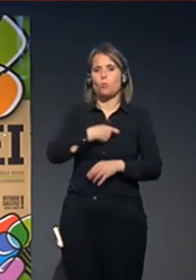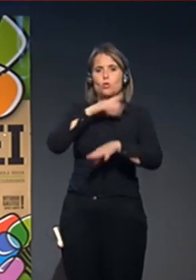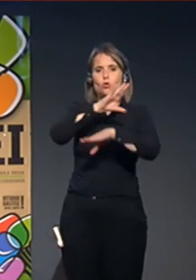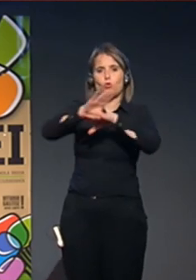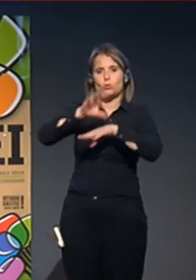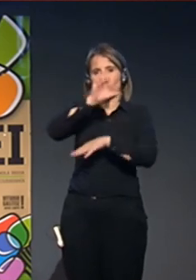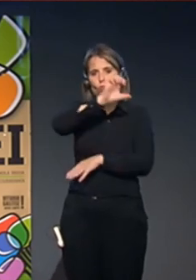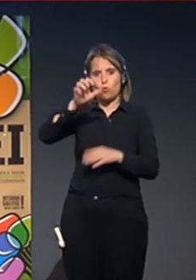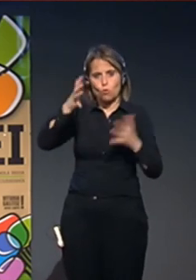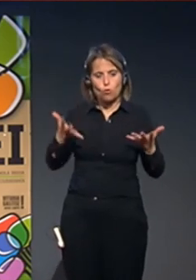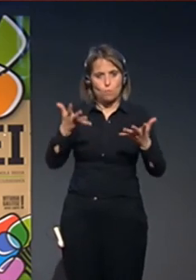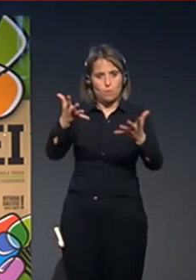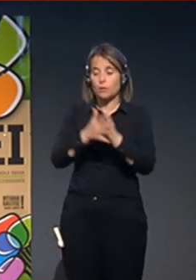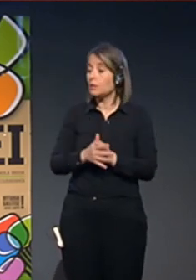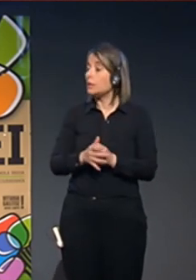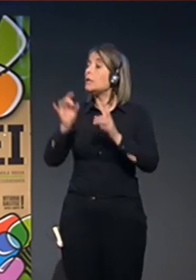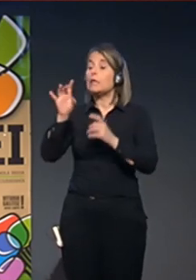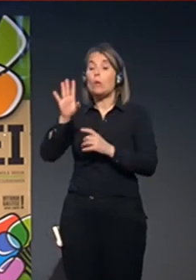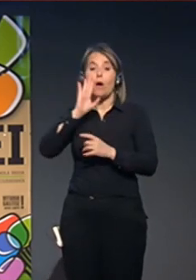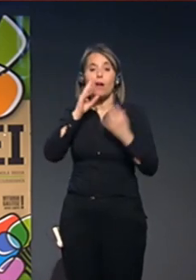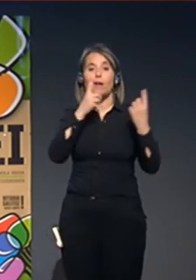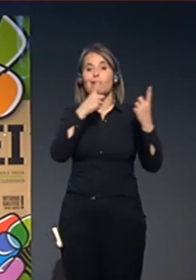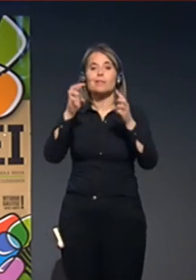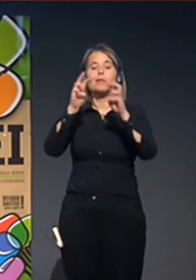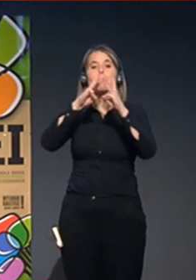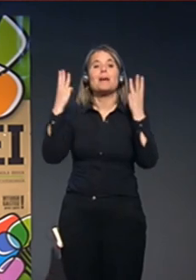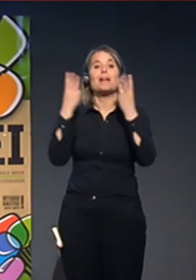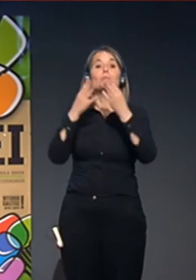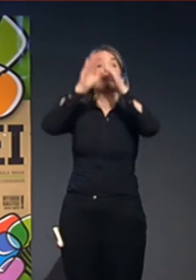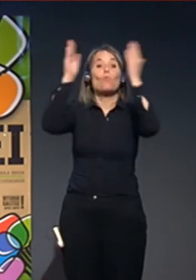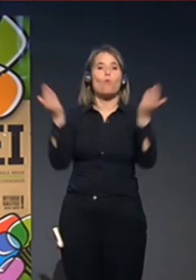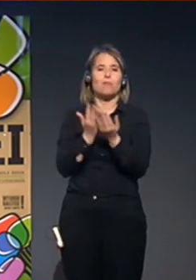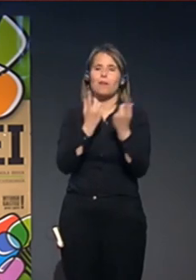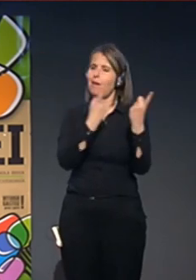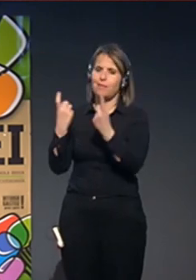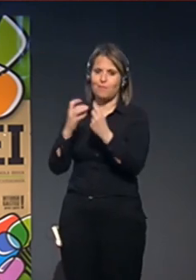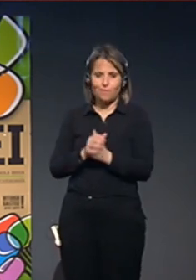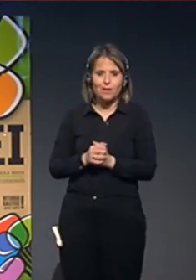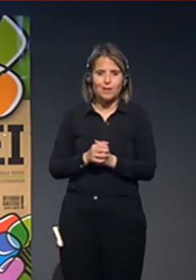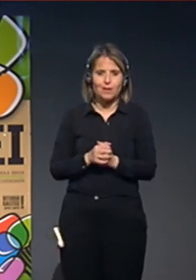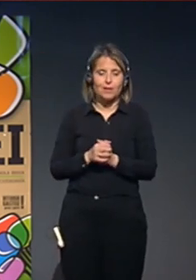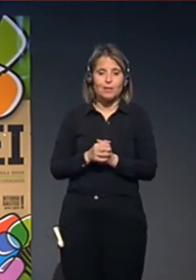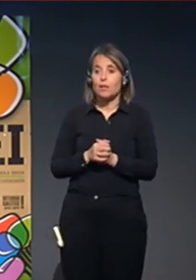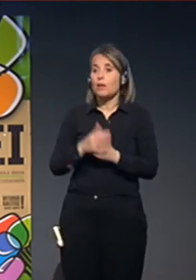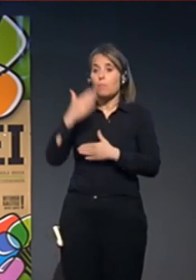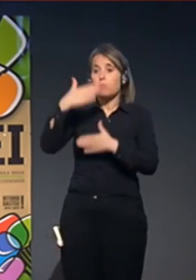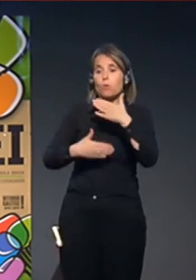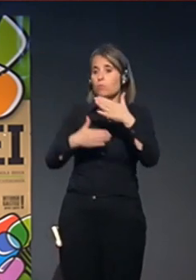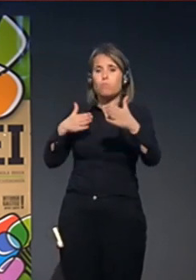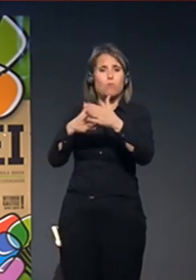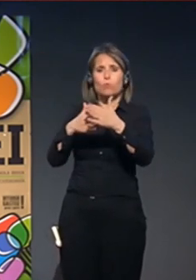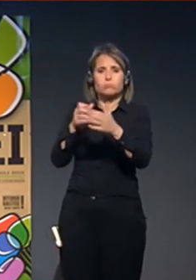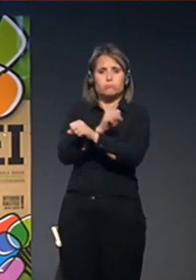de Europa bien pues de la misma manera necesitamos un parlamento mundial donde el veto no sea posible pero un